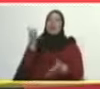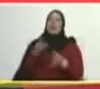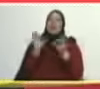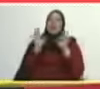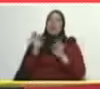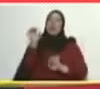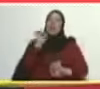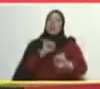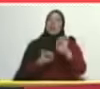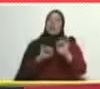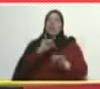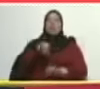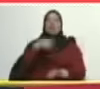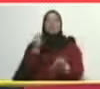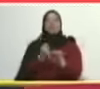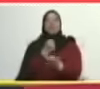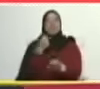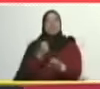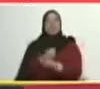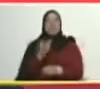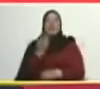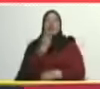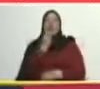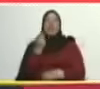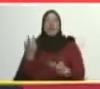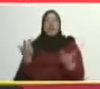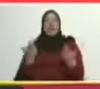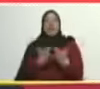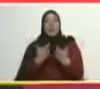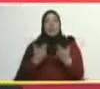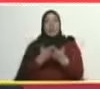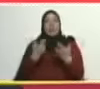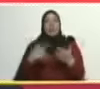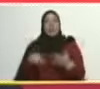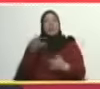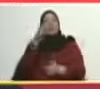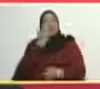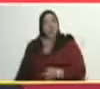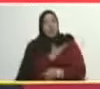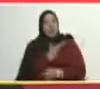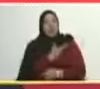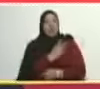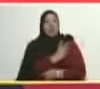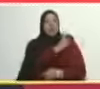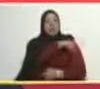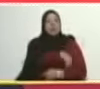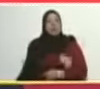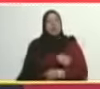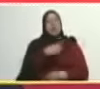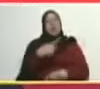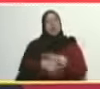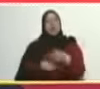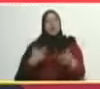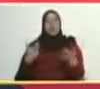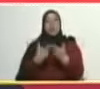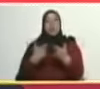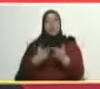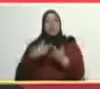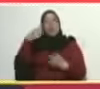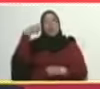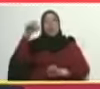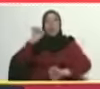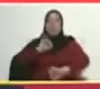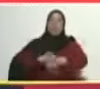frente al inaceptable genocidio que se está desarrollando en la Franja de Gaza, producto de la agresión de las Fuerzas de